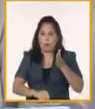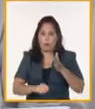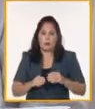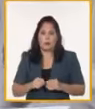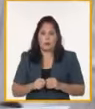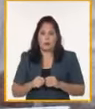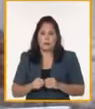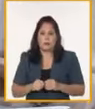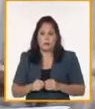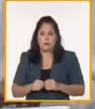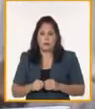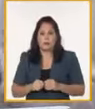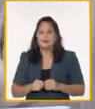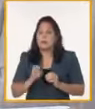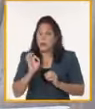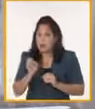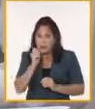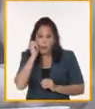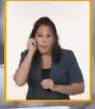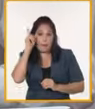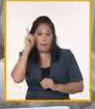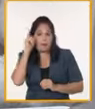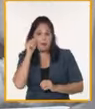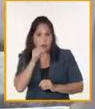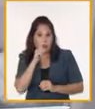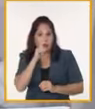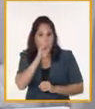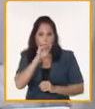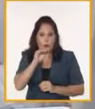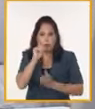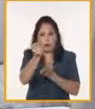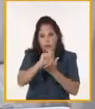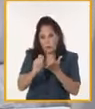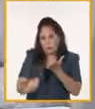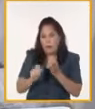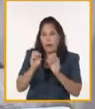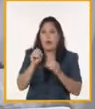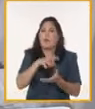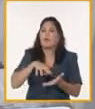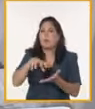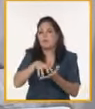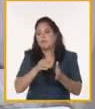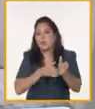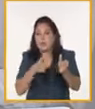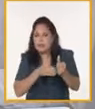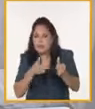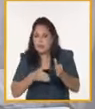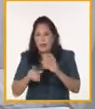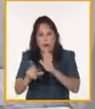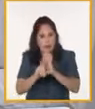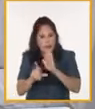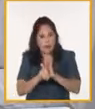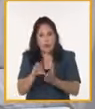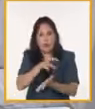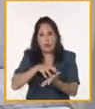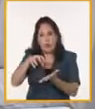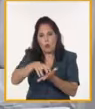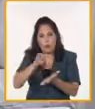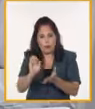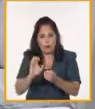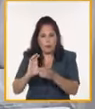regula Pero todas esa experiencia le hemos vertido a estas normas a los efectos de buscar la disciplina el orden la legalidad